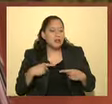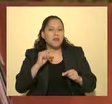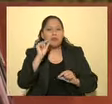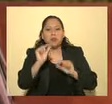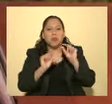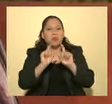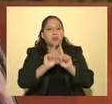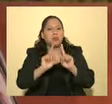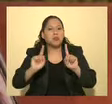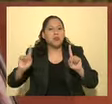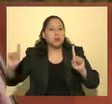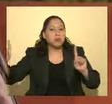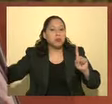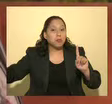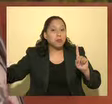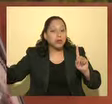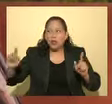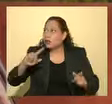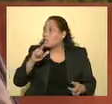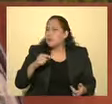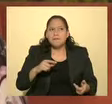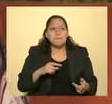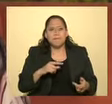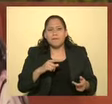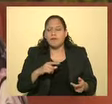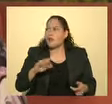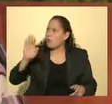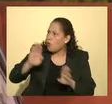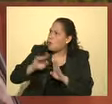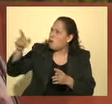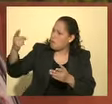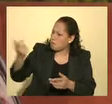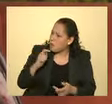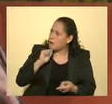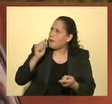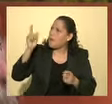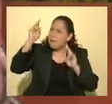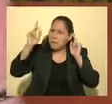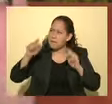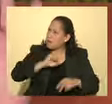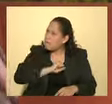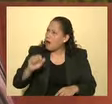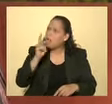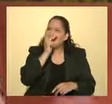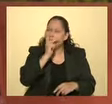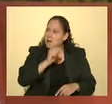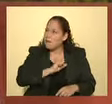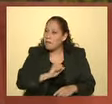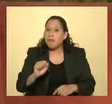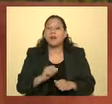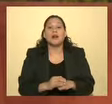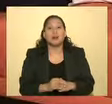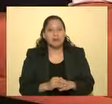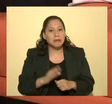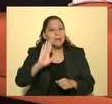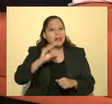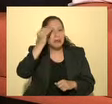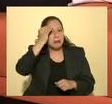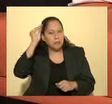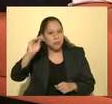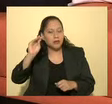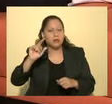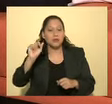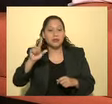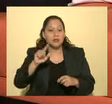retirarse. Y entonces ya te empiezas a quejar, ya le empiezas a decir ya que no me mal da el padre. Dinero. Y no, aparte te quejas. Lo del dinero es lo de menos. Te quejas enfrente